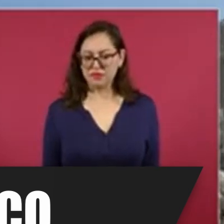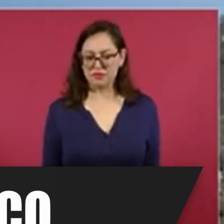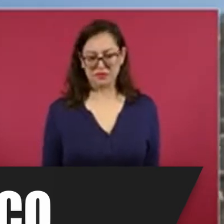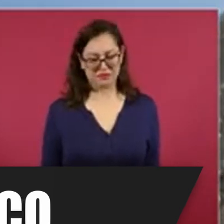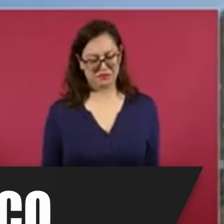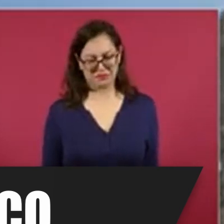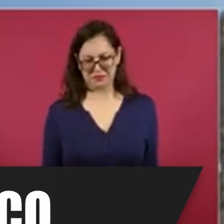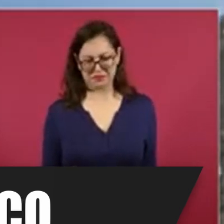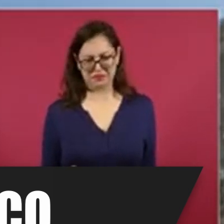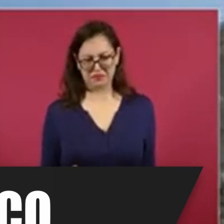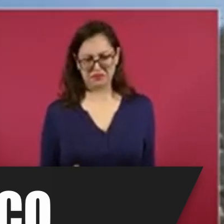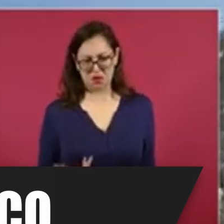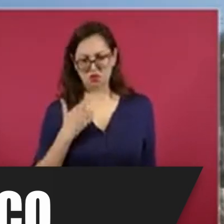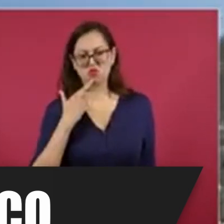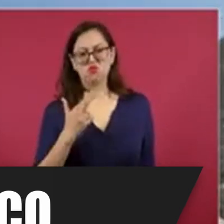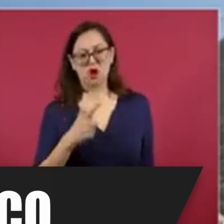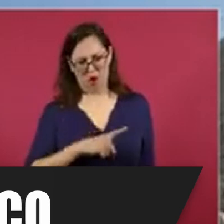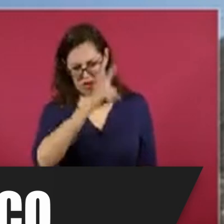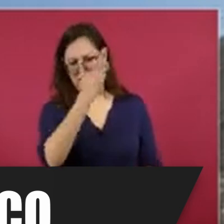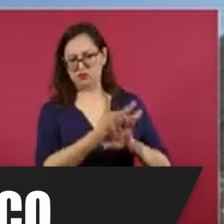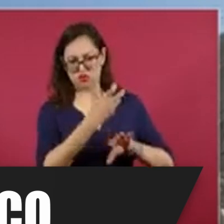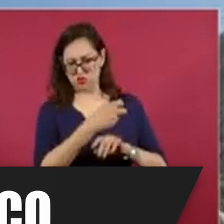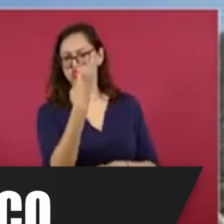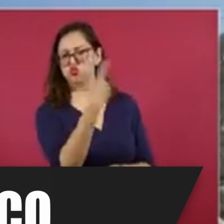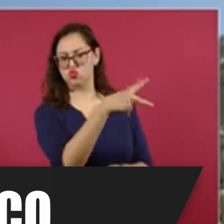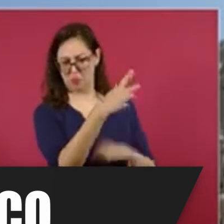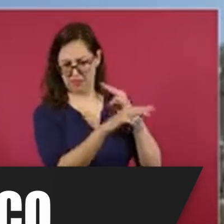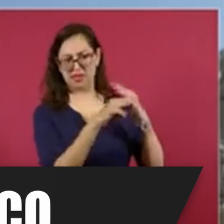¿Qué no hay otros bancos de material en Estados Unidos?